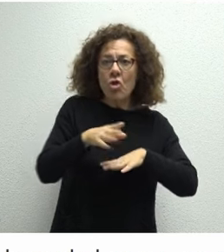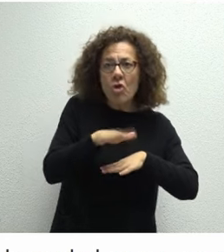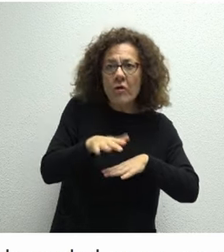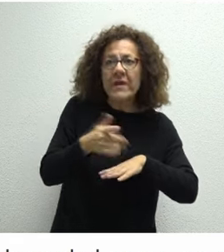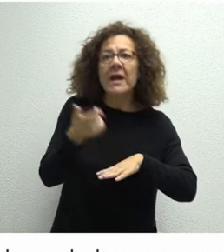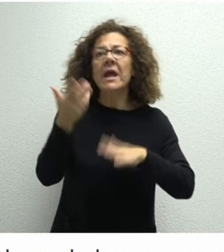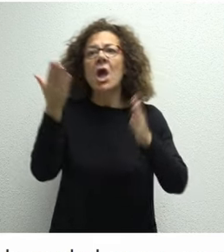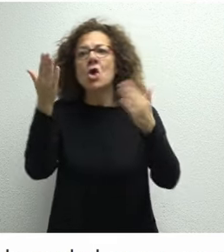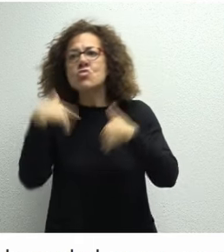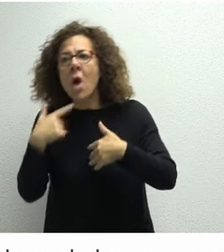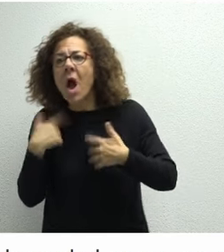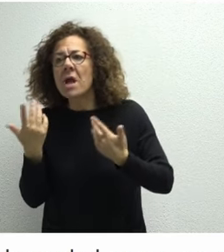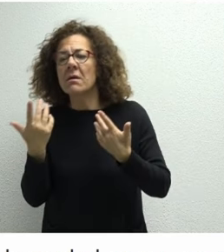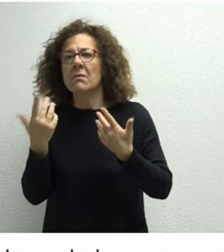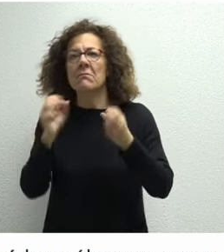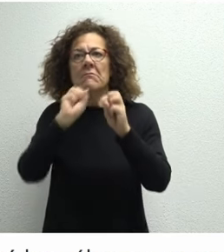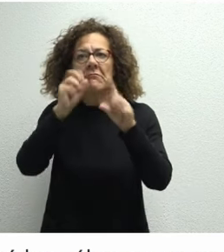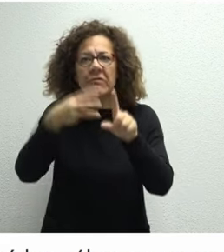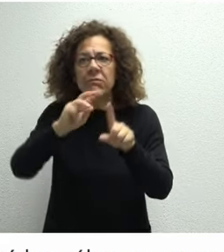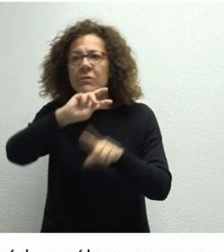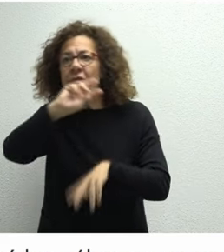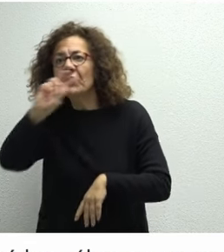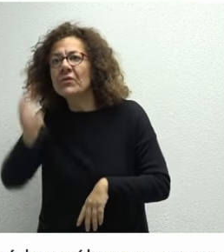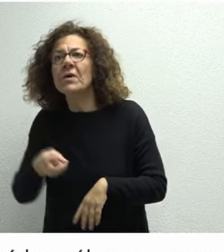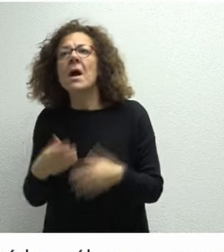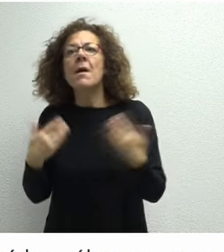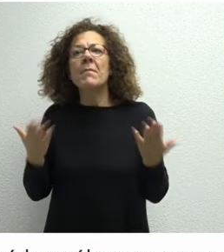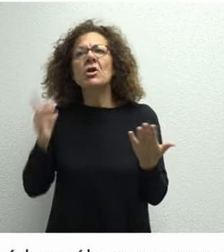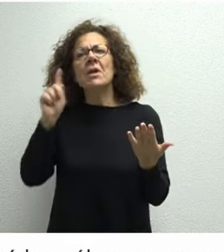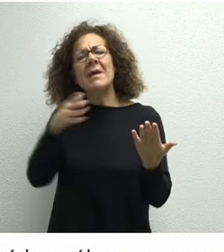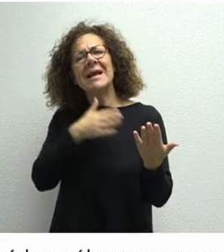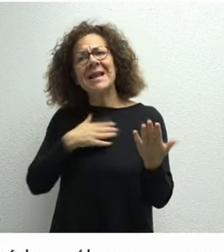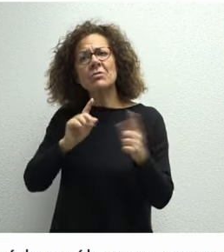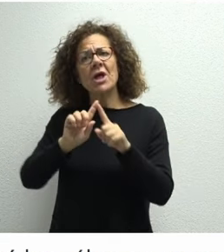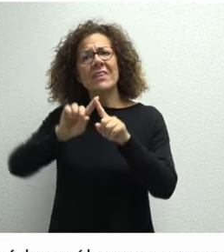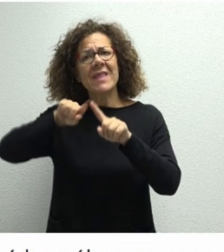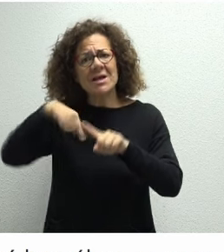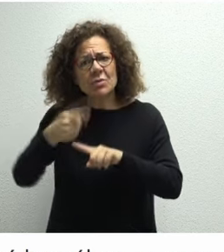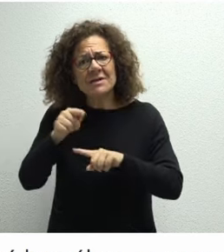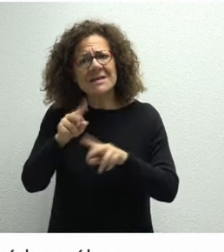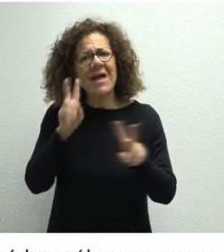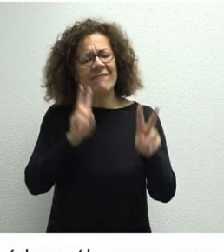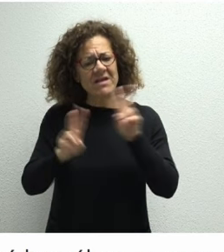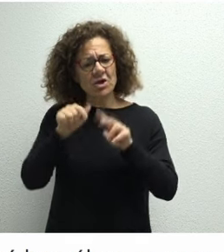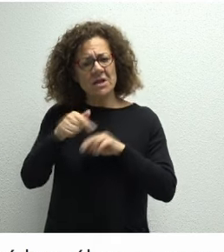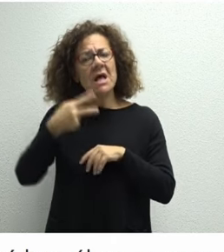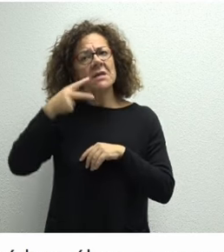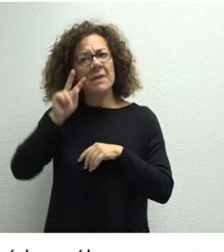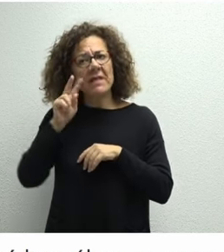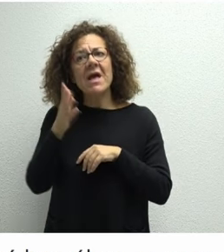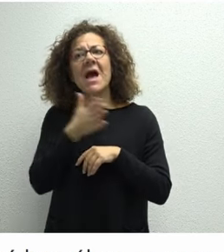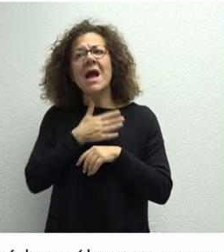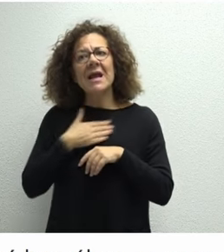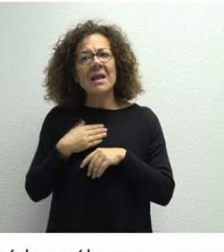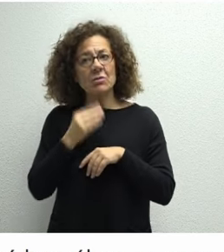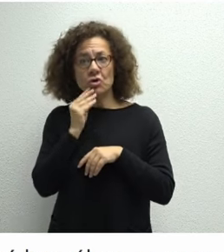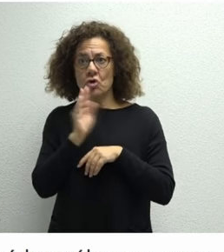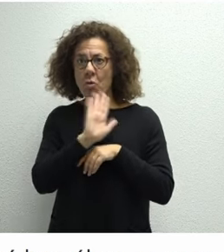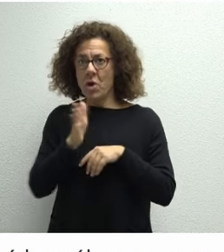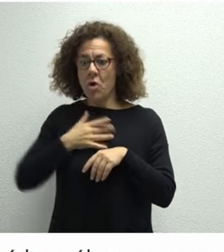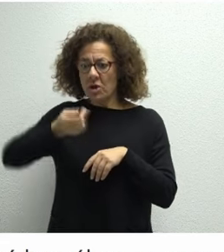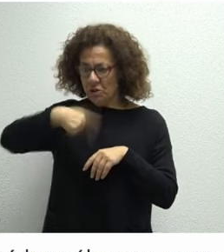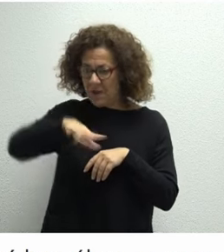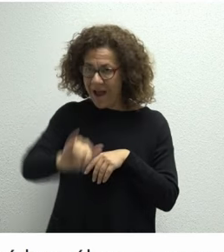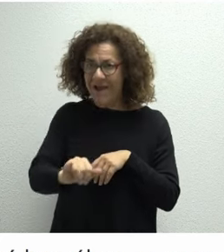semi que no teníamos una wedi pero queríamos también después de esa de tener Esa visión y tener esa experiencia quedarnos con lo mejor que ellos pudiesen